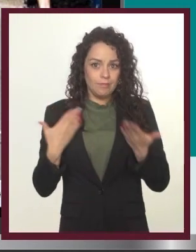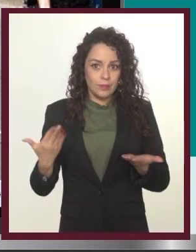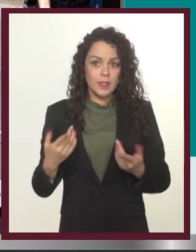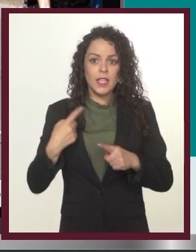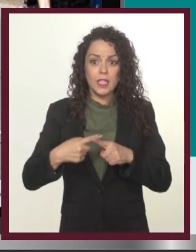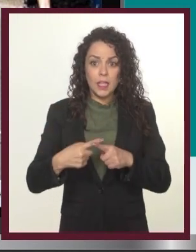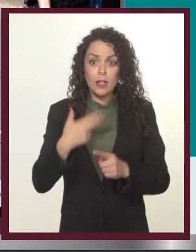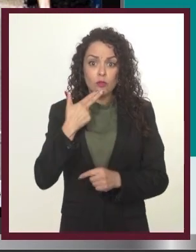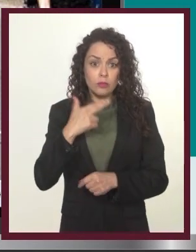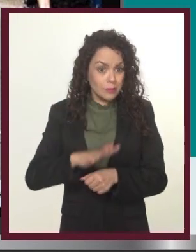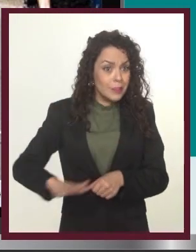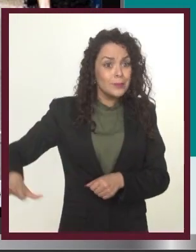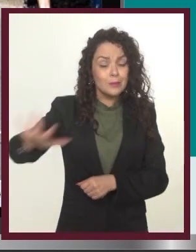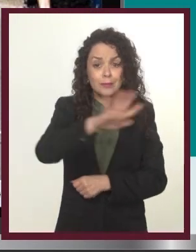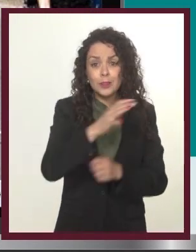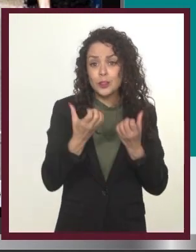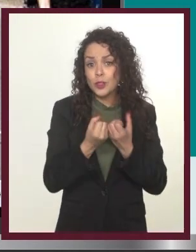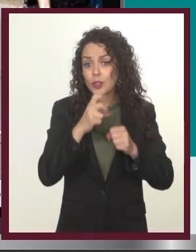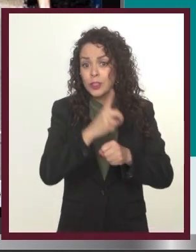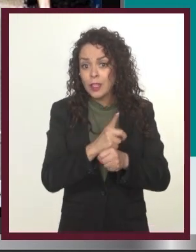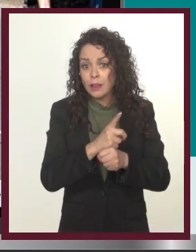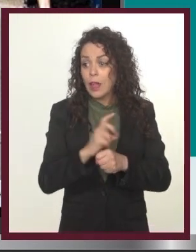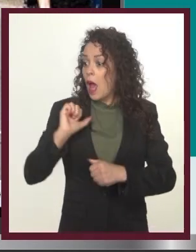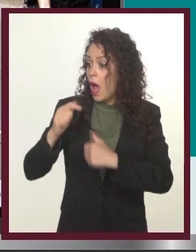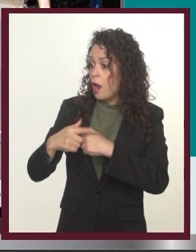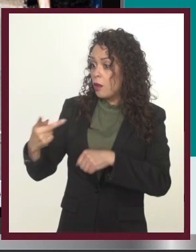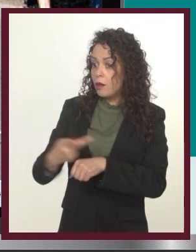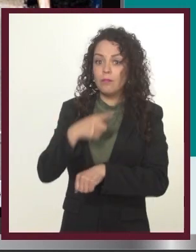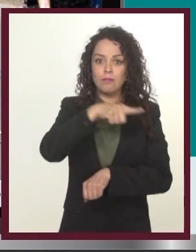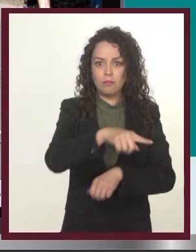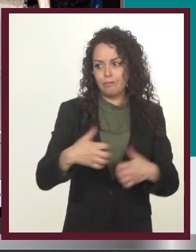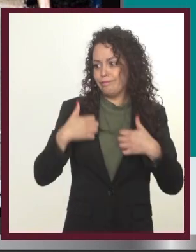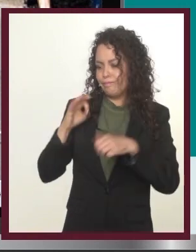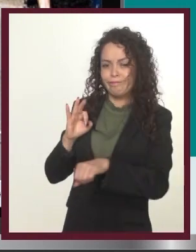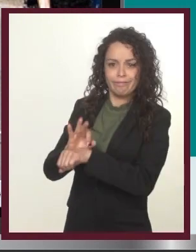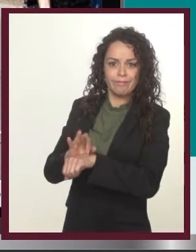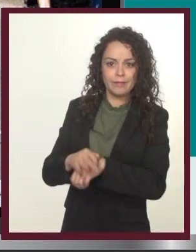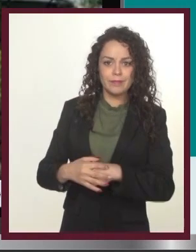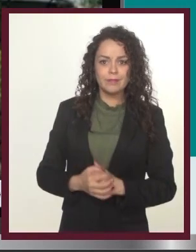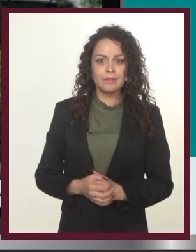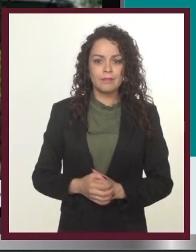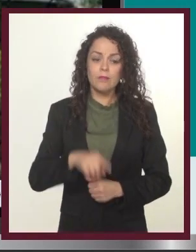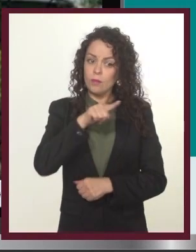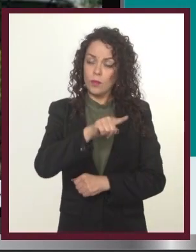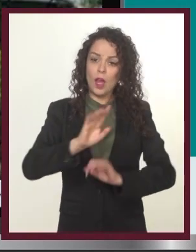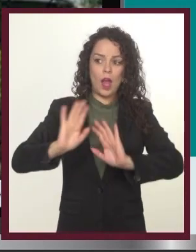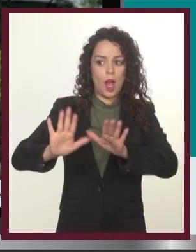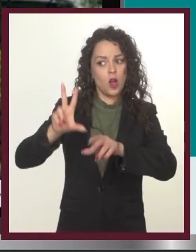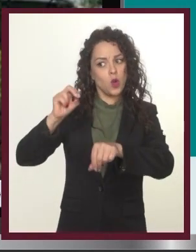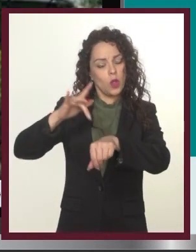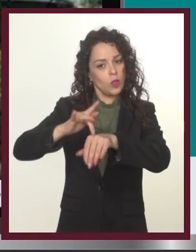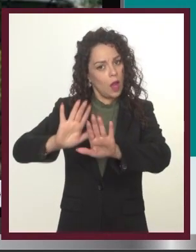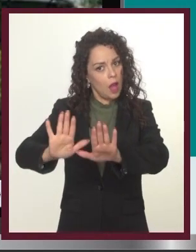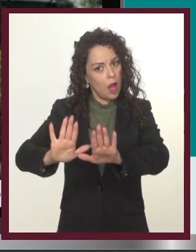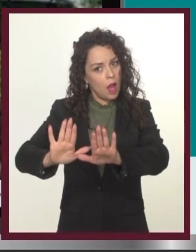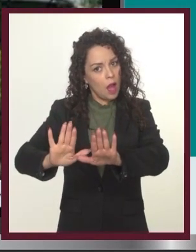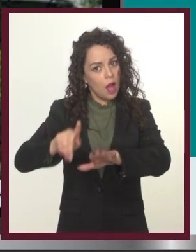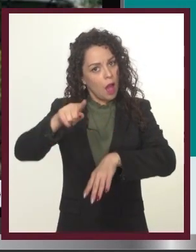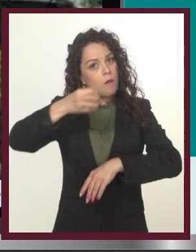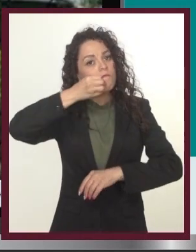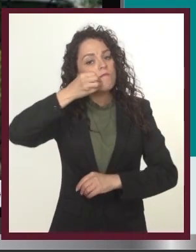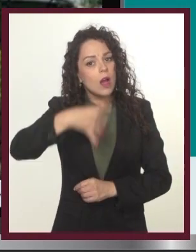sociedad. Y cuando algo se goza, entonces la sociedad lo defiende, ya más allá de las autoridades en turno. Es la sociedad la que va a decir, no me toquen eso